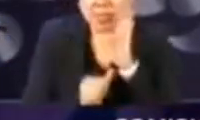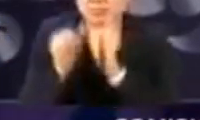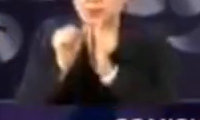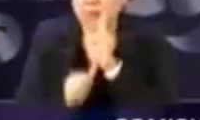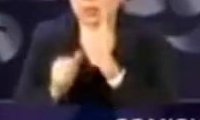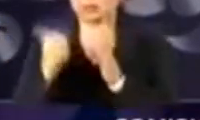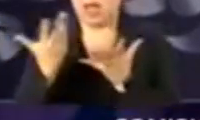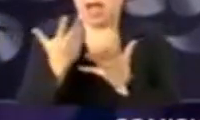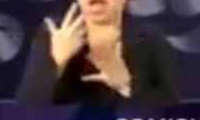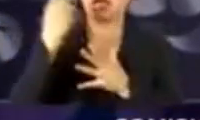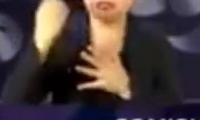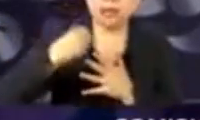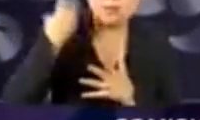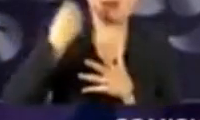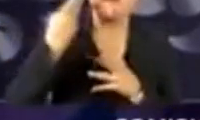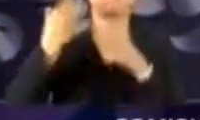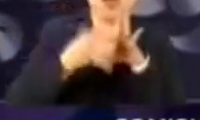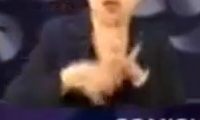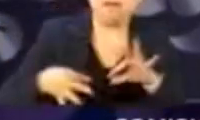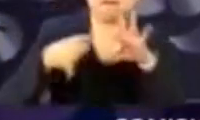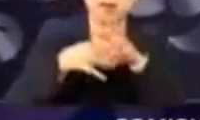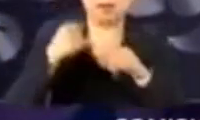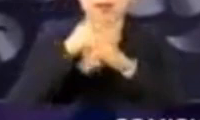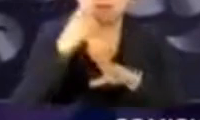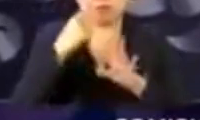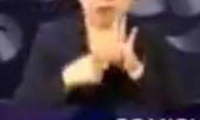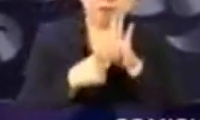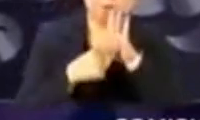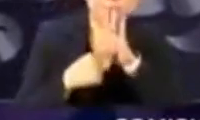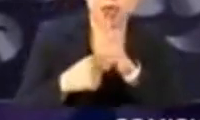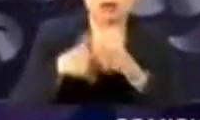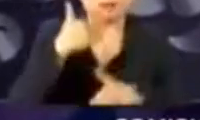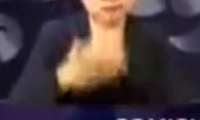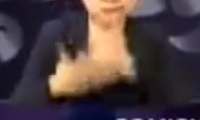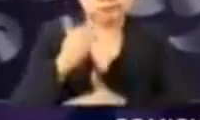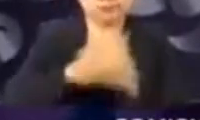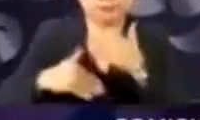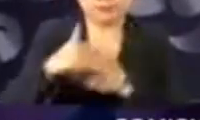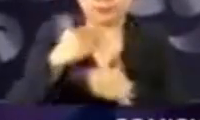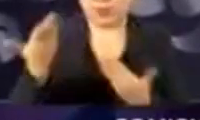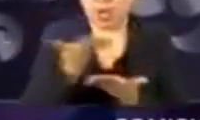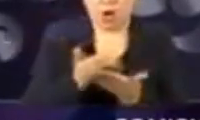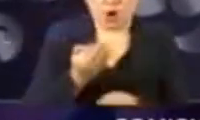para sacar adelante esta pandemia. Senadora presidenta.